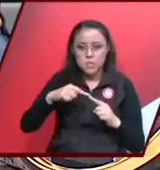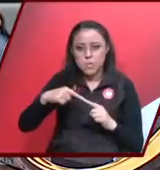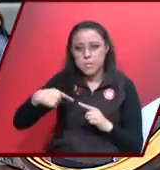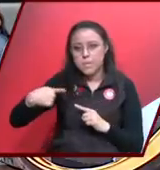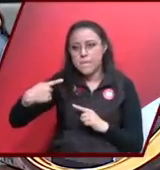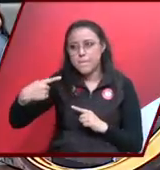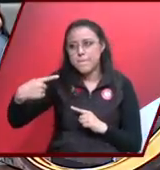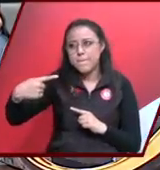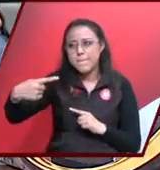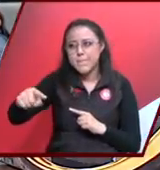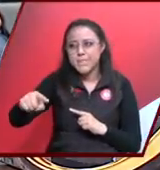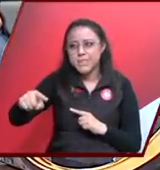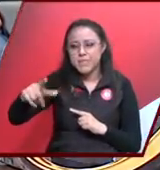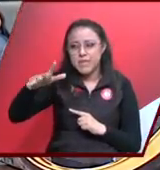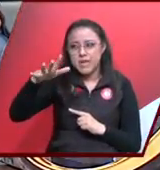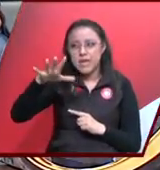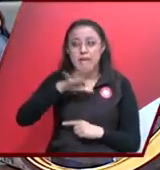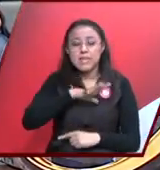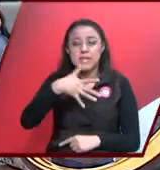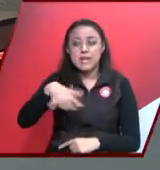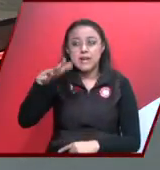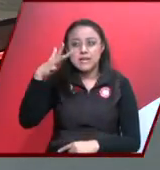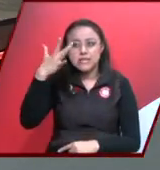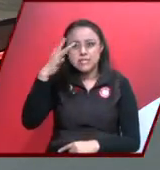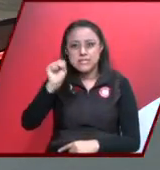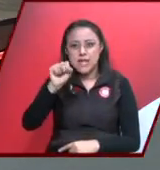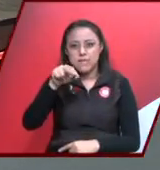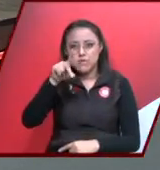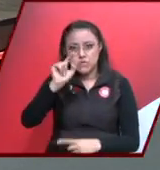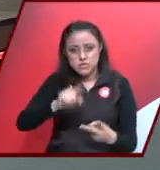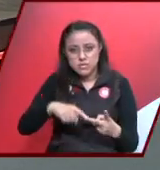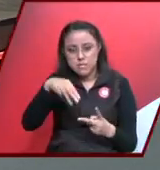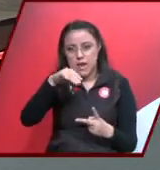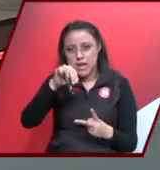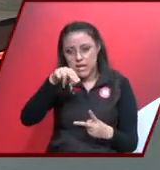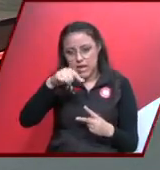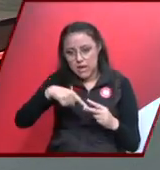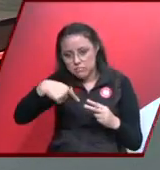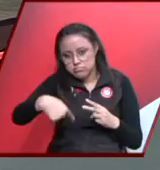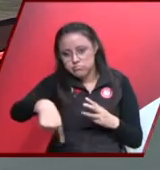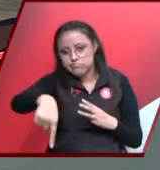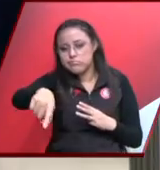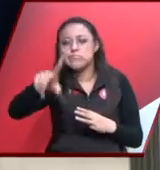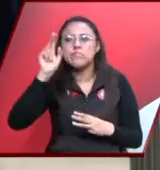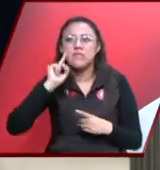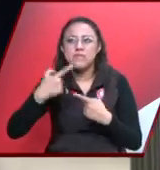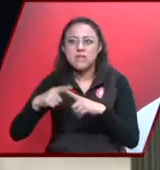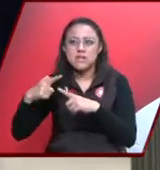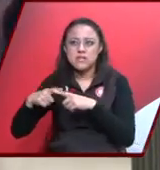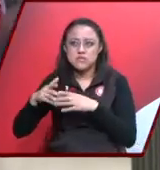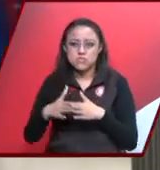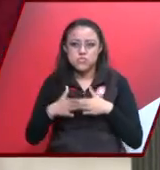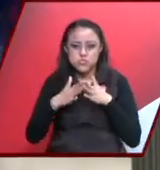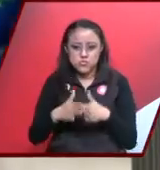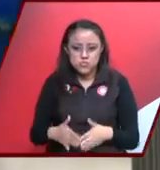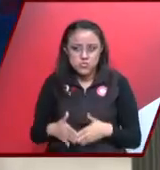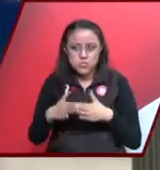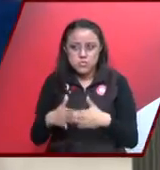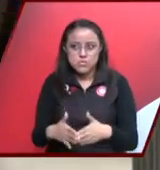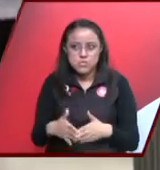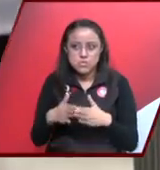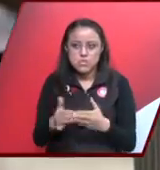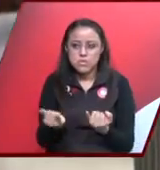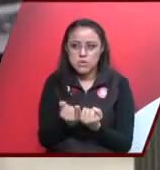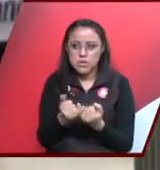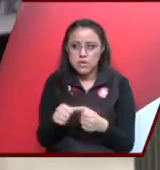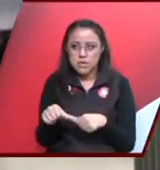hasta General Santos, hasta Manila, había una embarcación, bueno, no una, varias embarcaciones, que justamente generaba